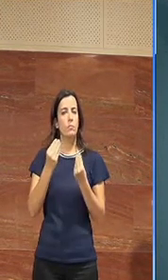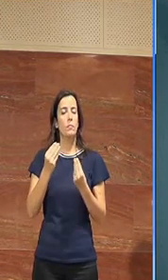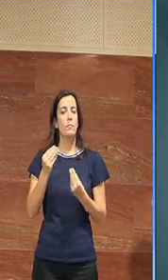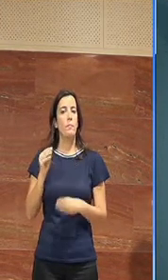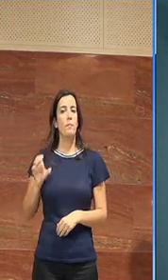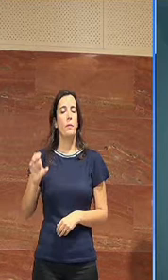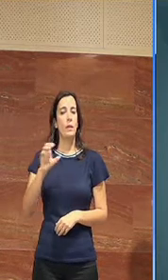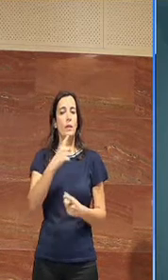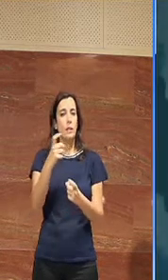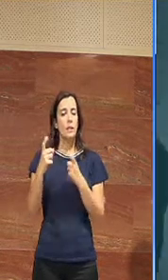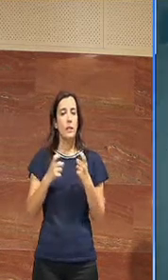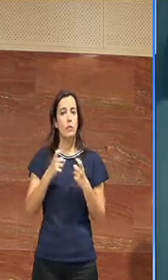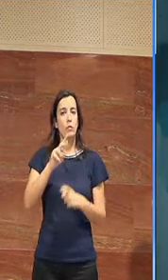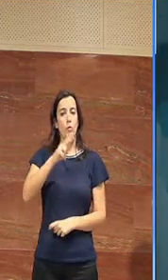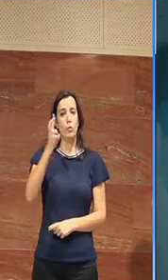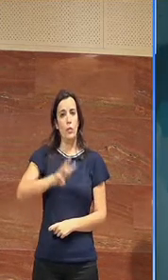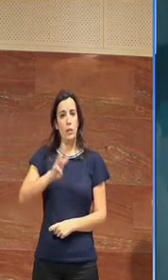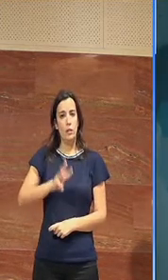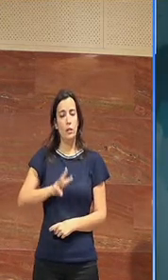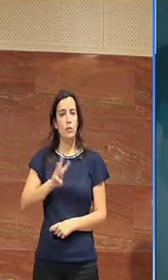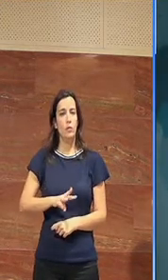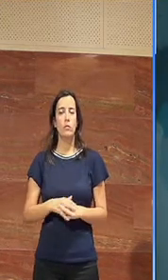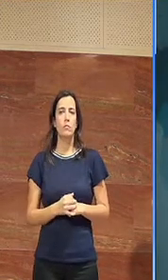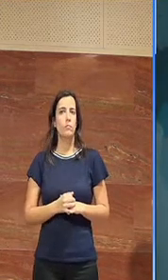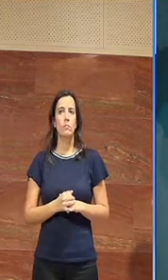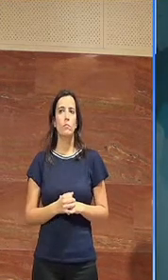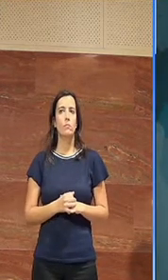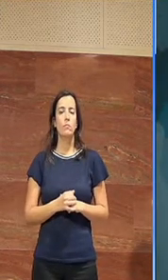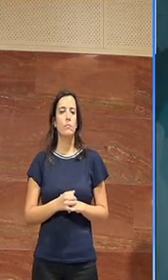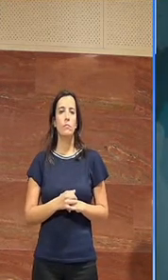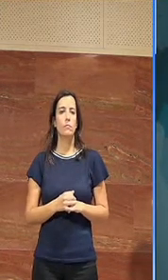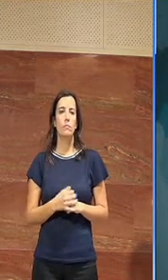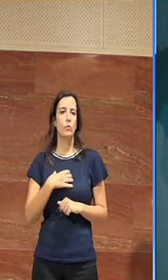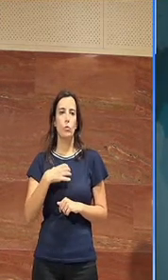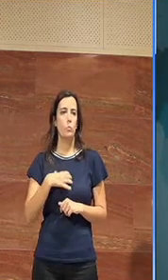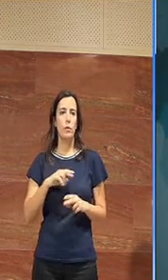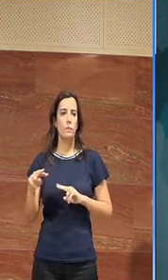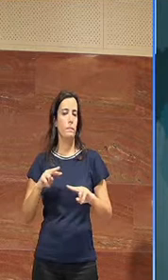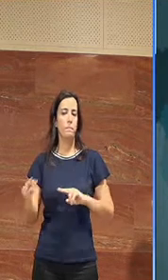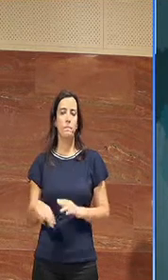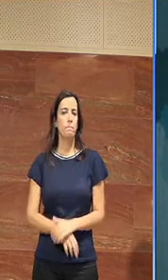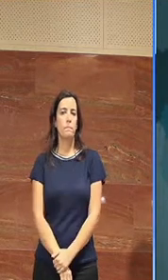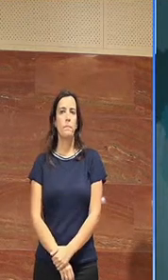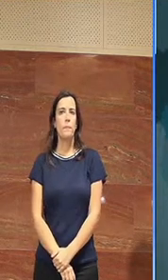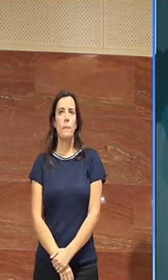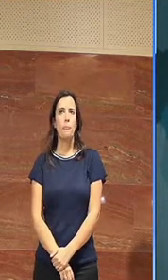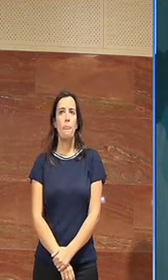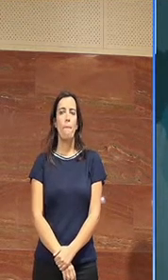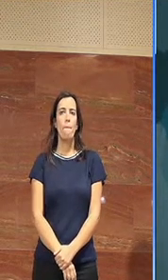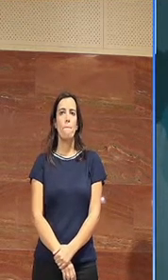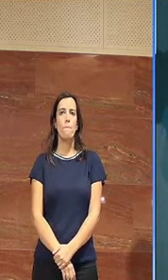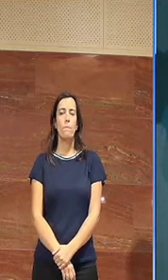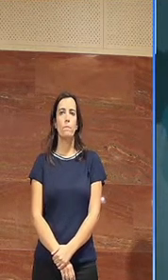en 2/3 desde 1990. En Ruanda, el 52% del parlamento está conformado por mujeres.